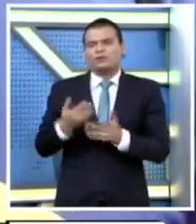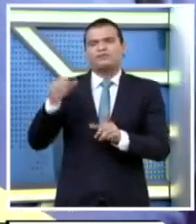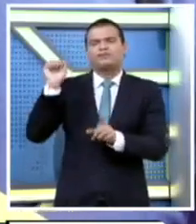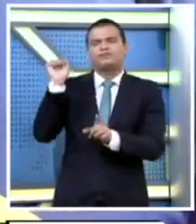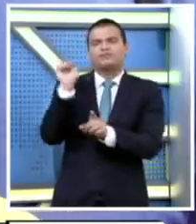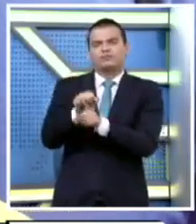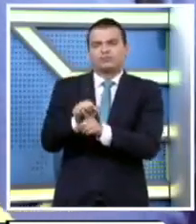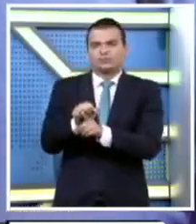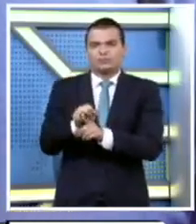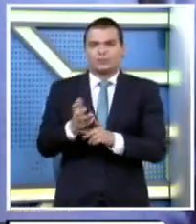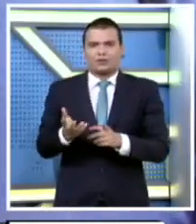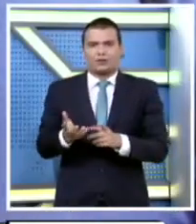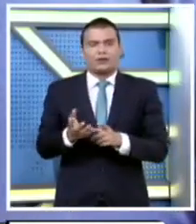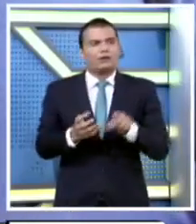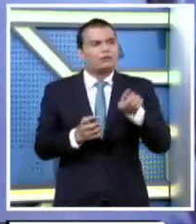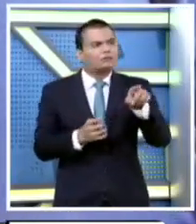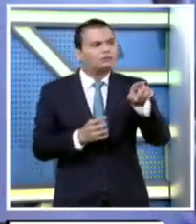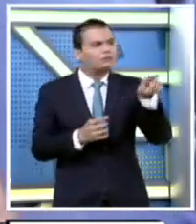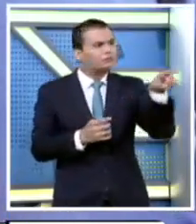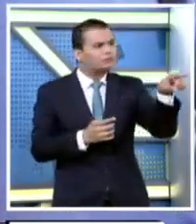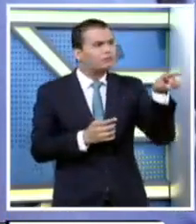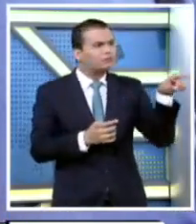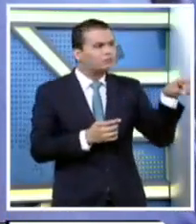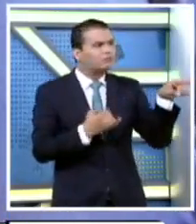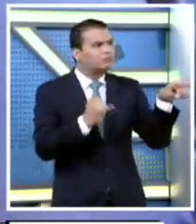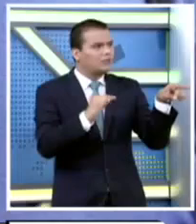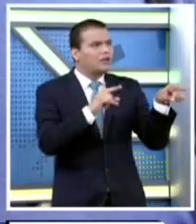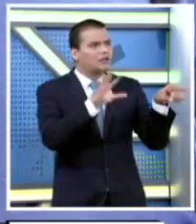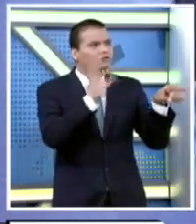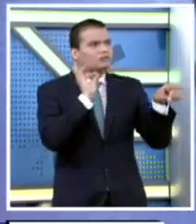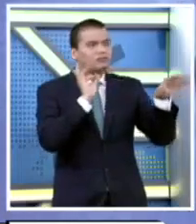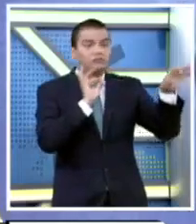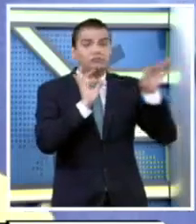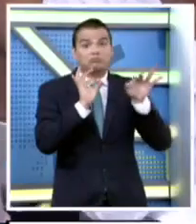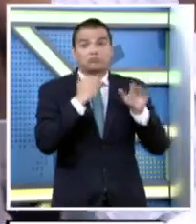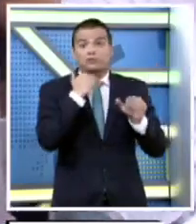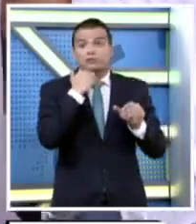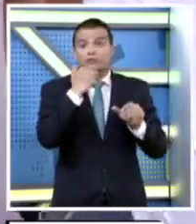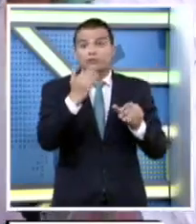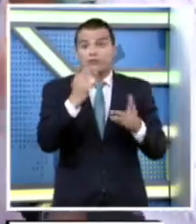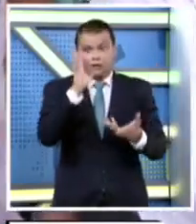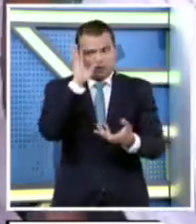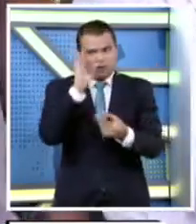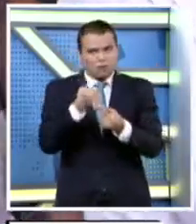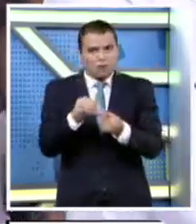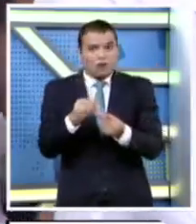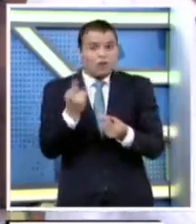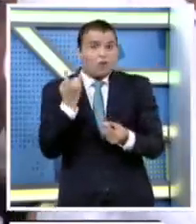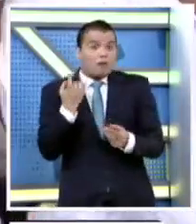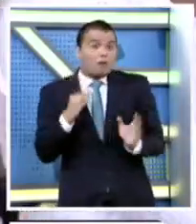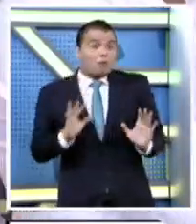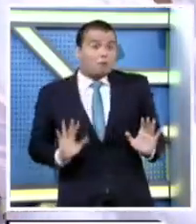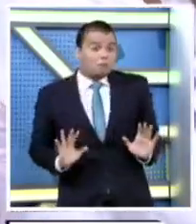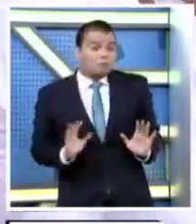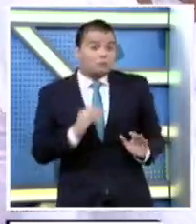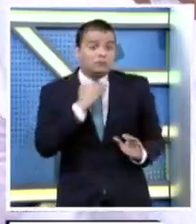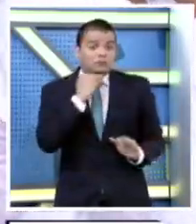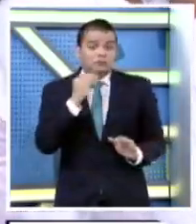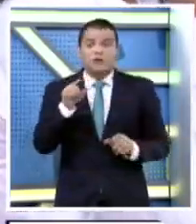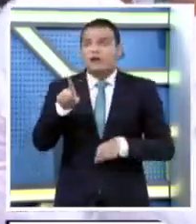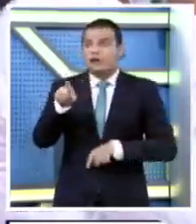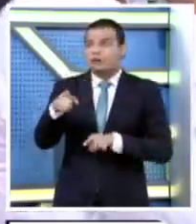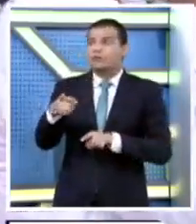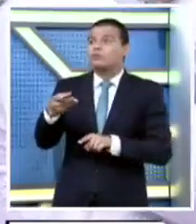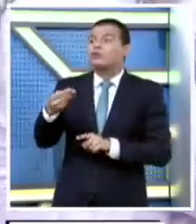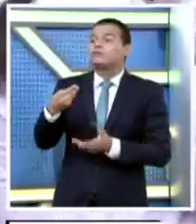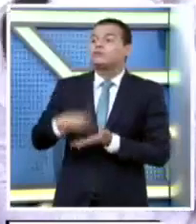cuenta. Simplemente ellos toman en cuenta a las personas que ellos quieren. No sé si es que están llamando, se están cuadrando. Están vendiendo algunas pasadas.